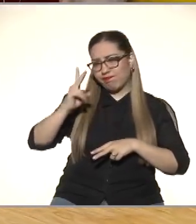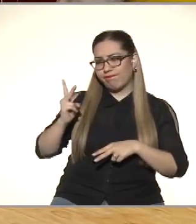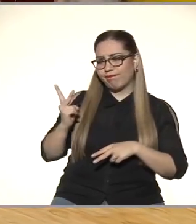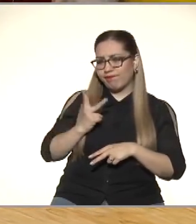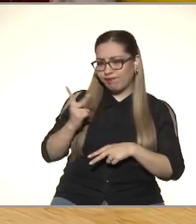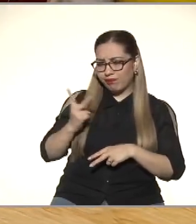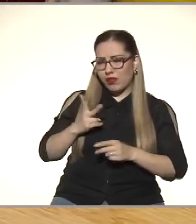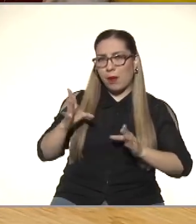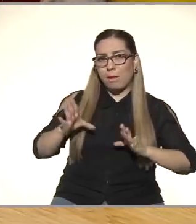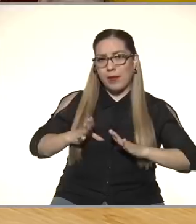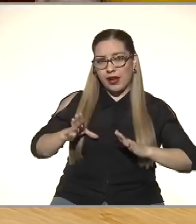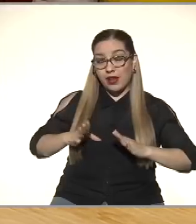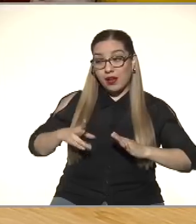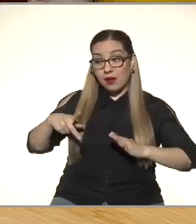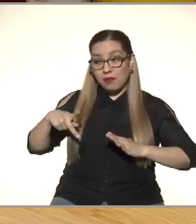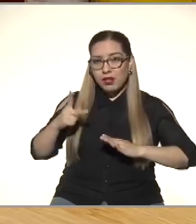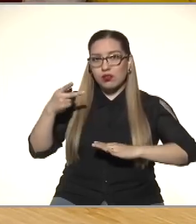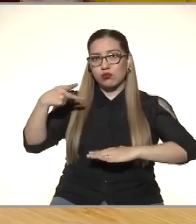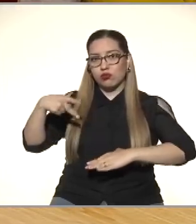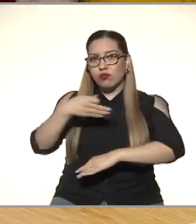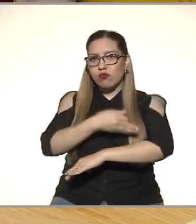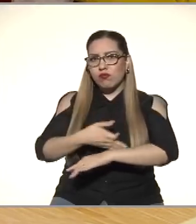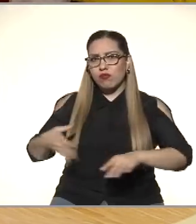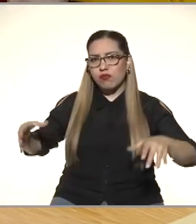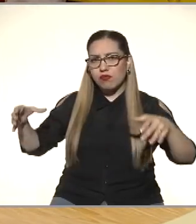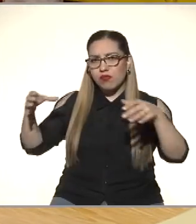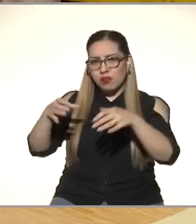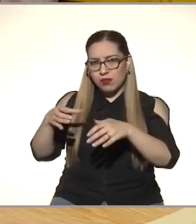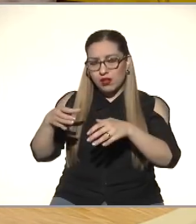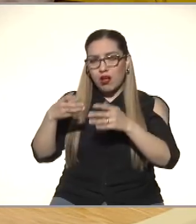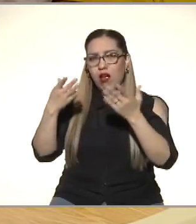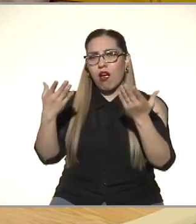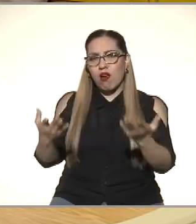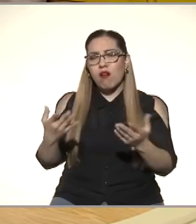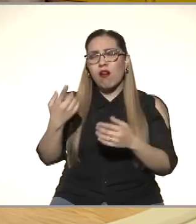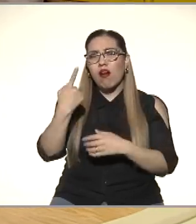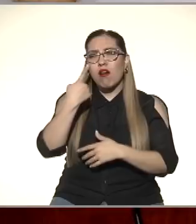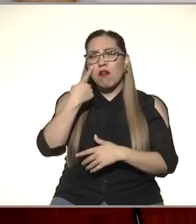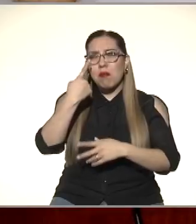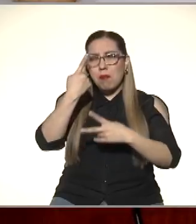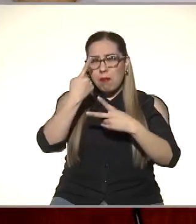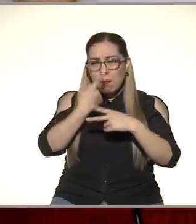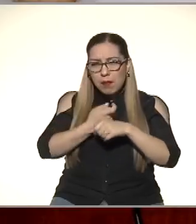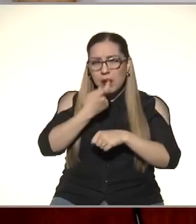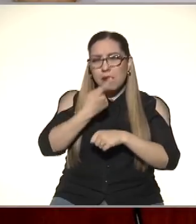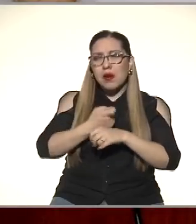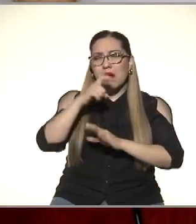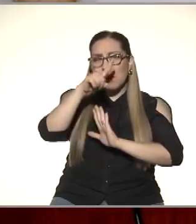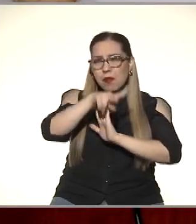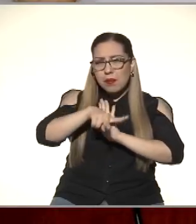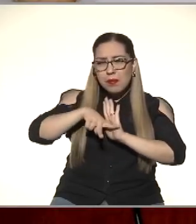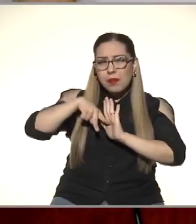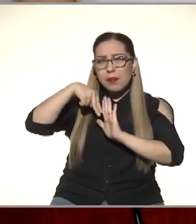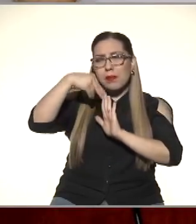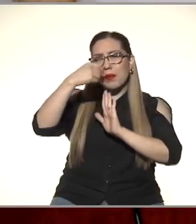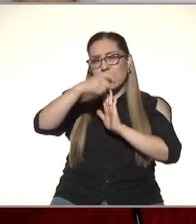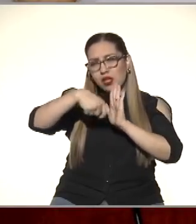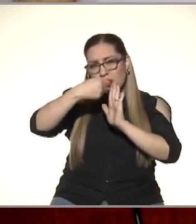y la familia. Pero, ¿qué les parece si vemos este material de introducción que preparó nuestro equipo de